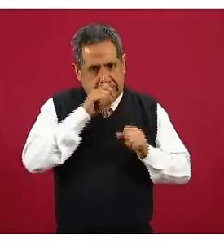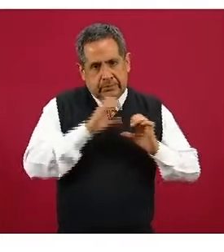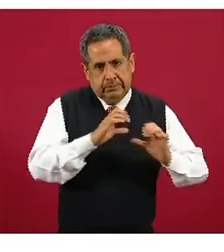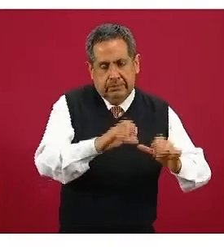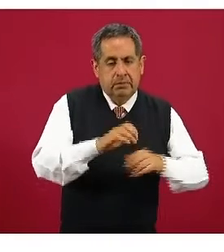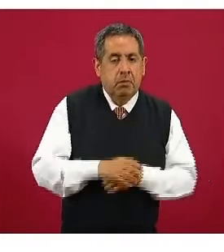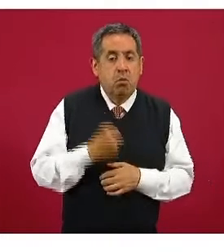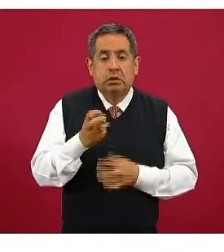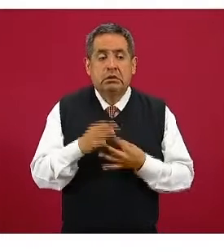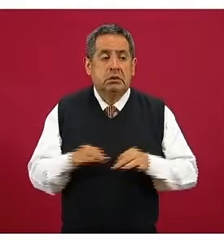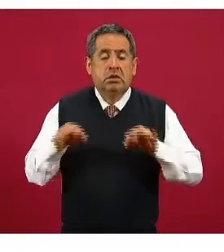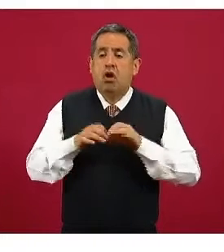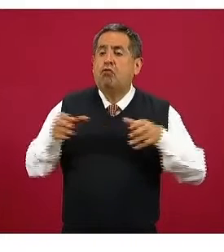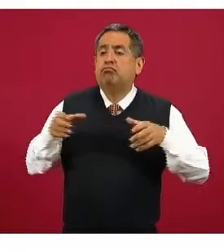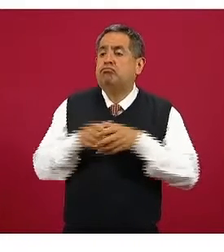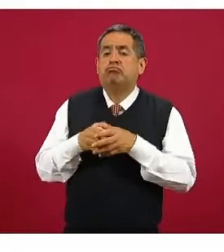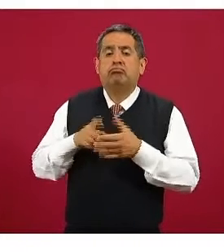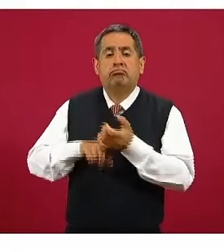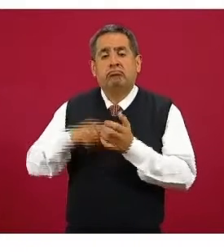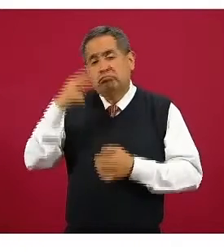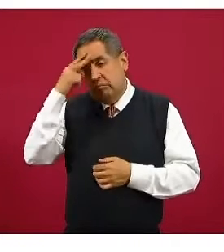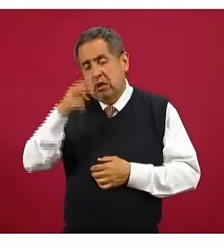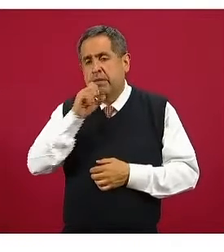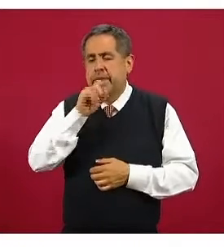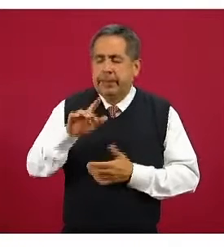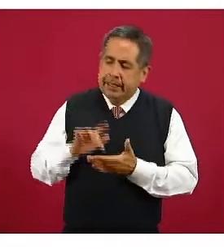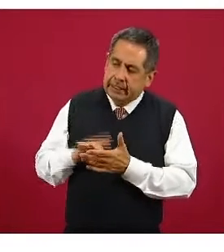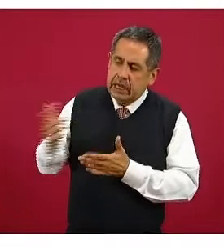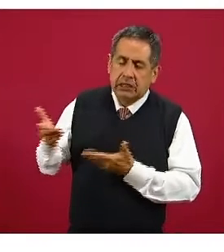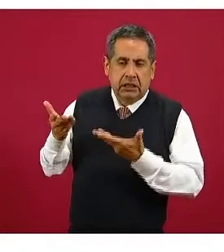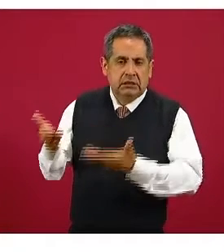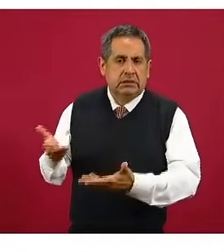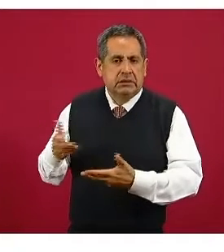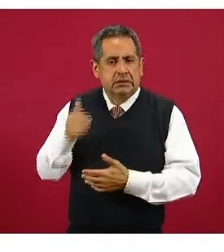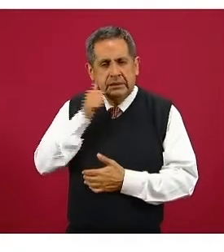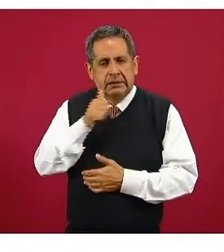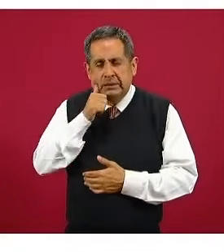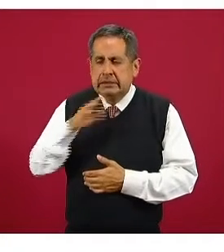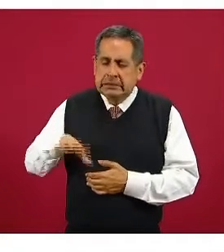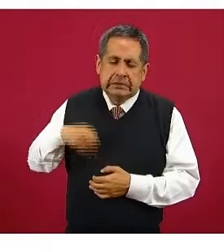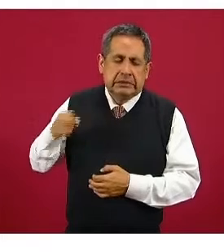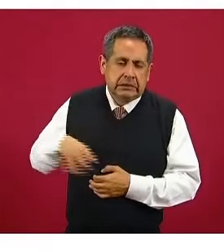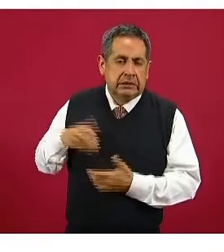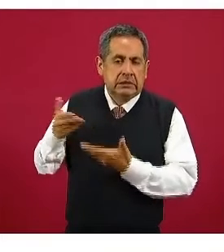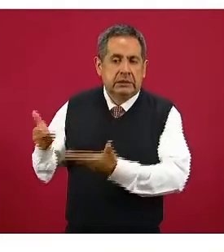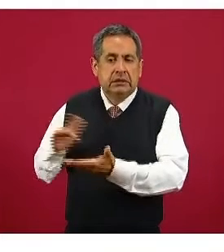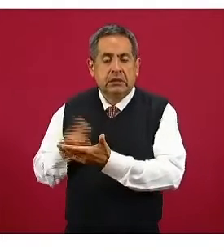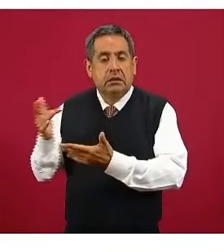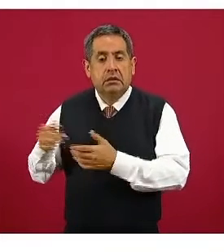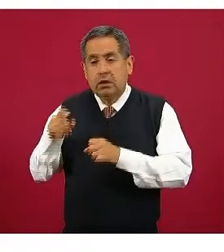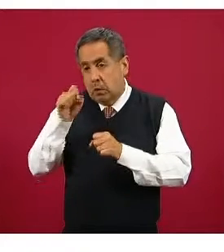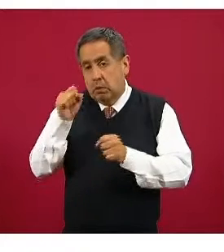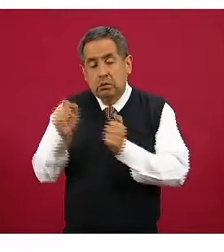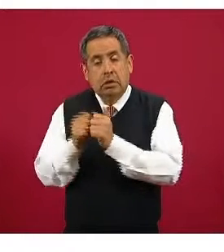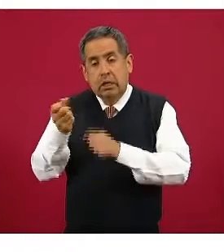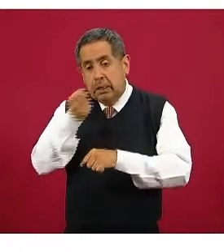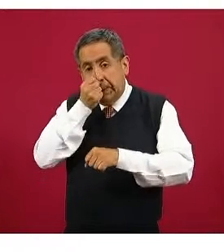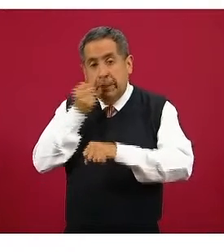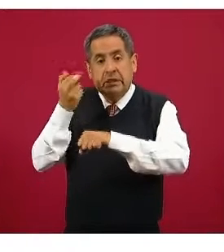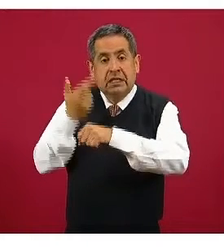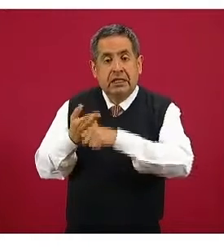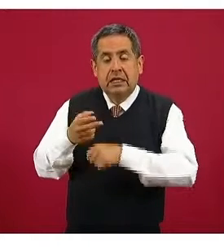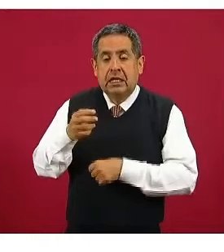colaboración sectorial, y especialmente aquí en México también, y agradezco mucho porque ha sido un esfuerzo importante también con la Secretaría de